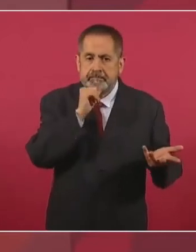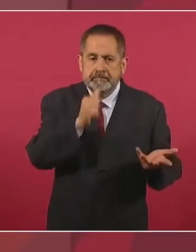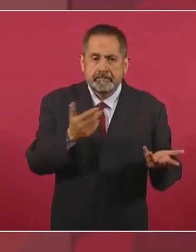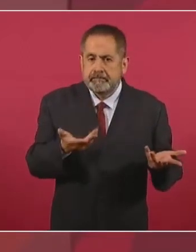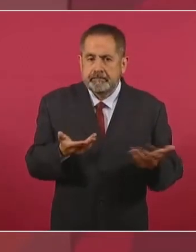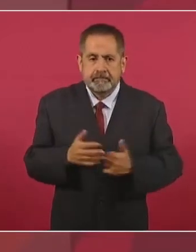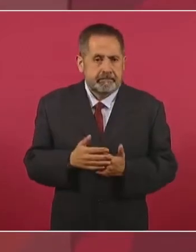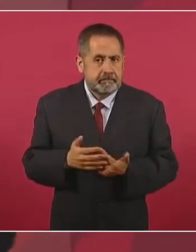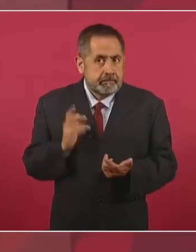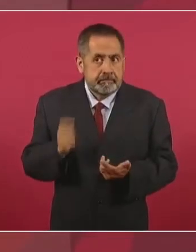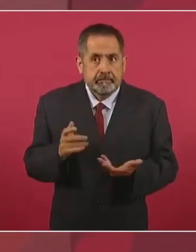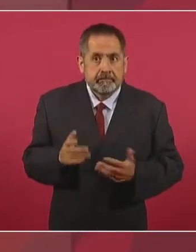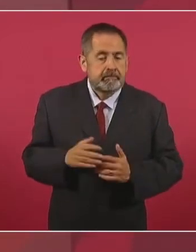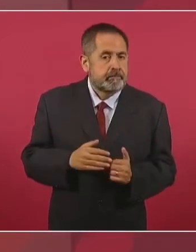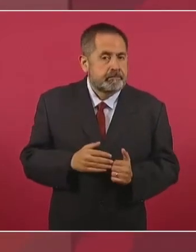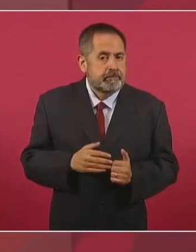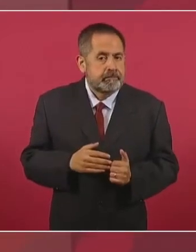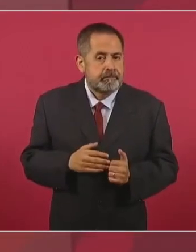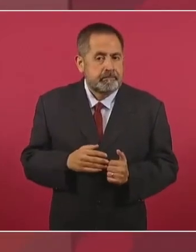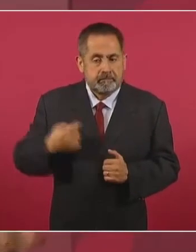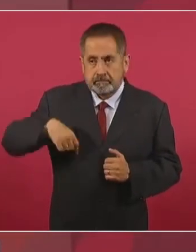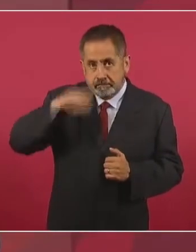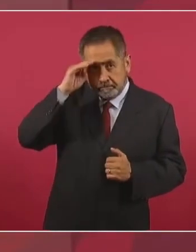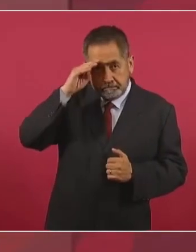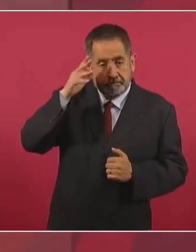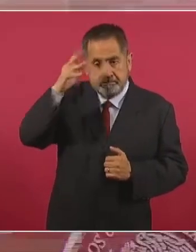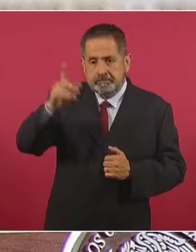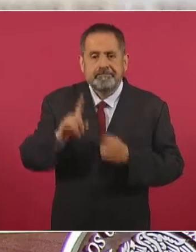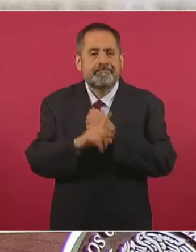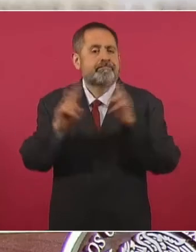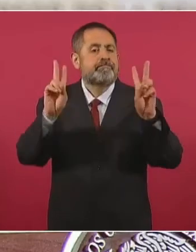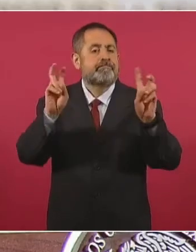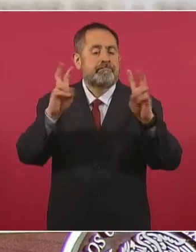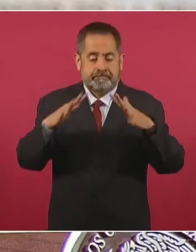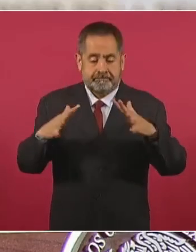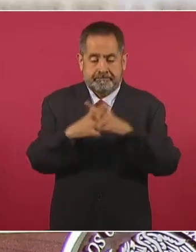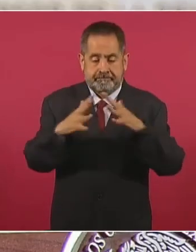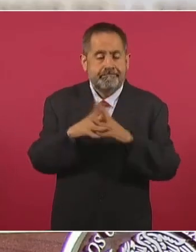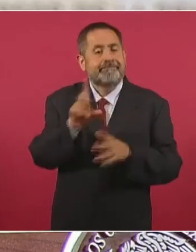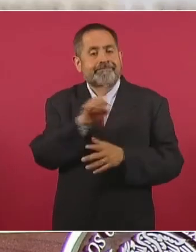¿Vamos a la guerra comercial?